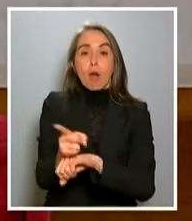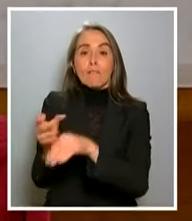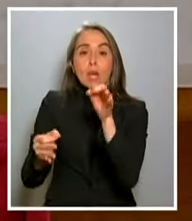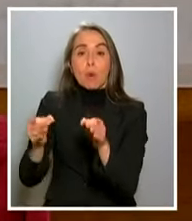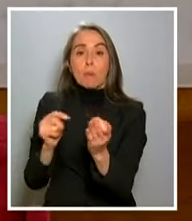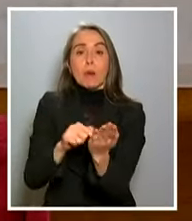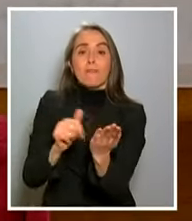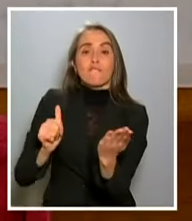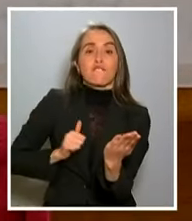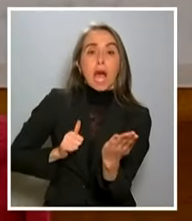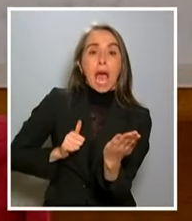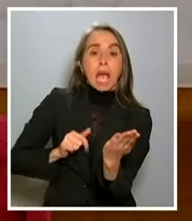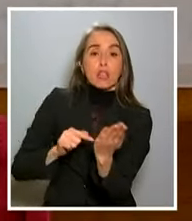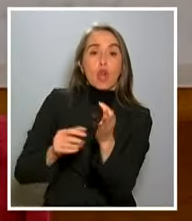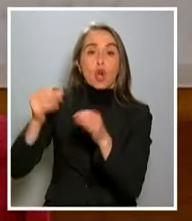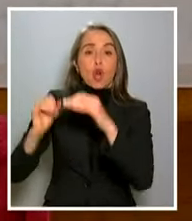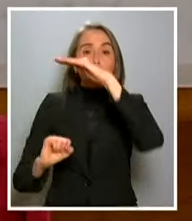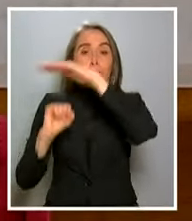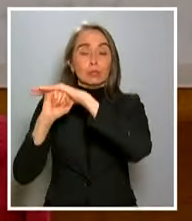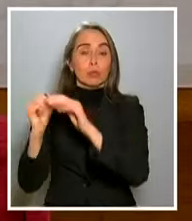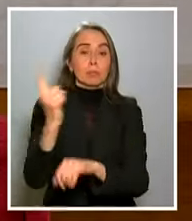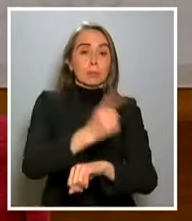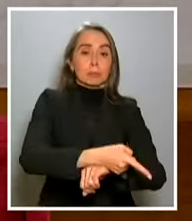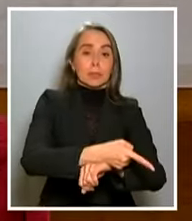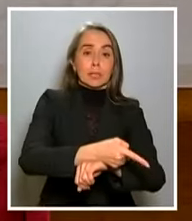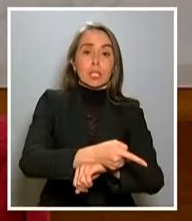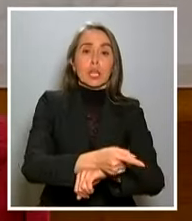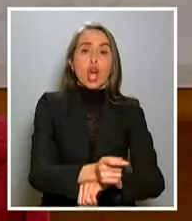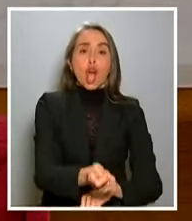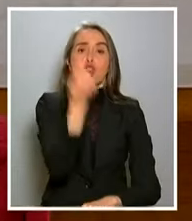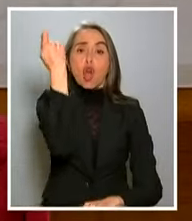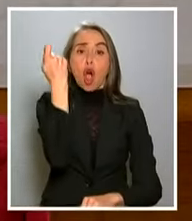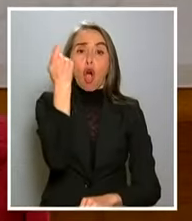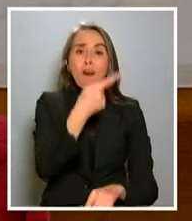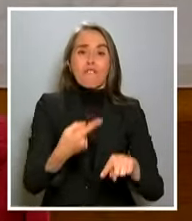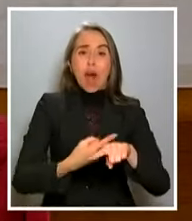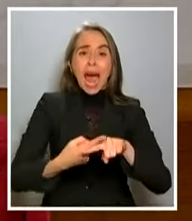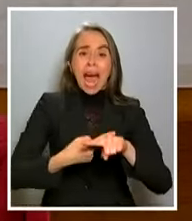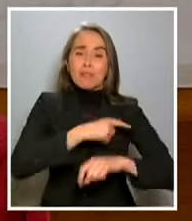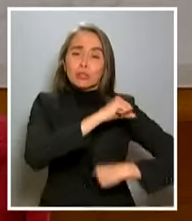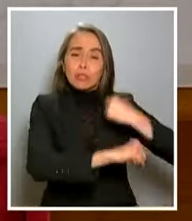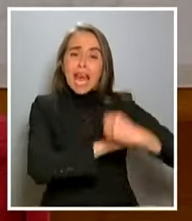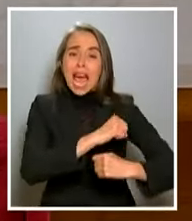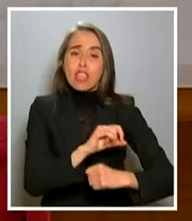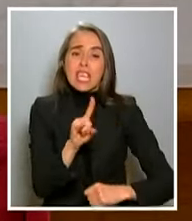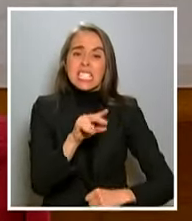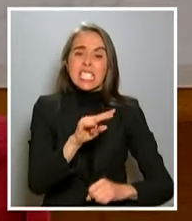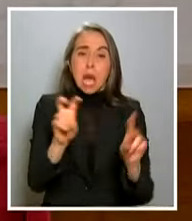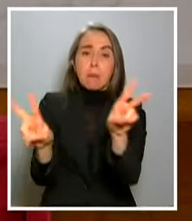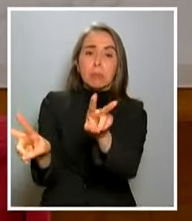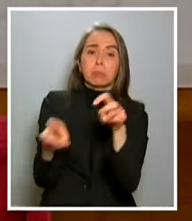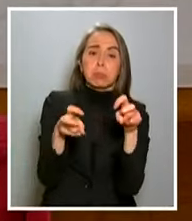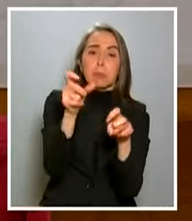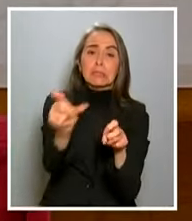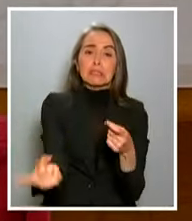fallo de la Corte Suprema respecto de los cobros abusivos que durante años realizaron a sus afiliados.